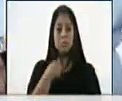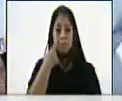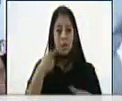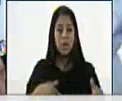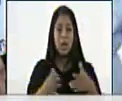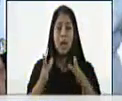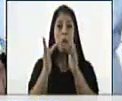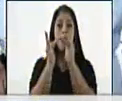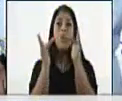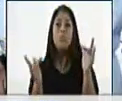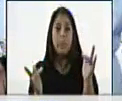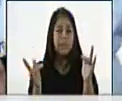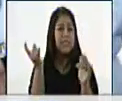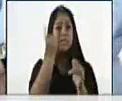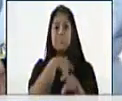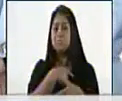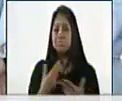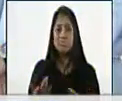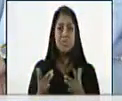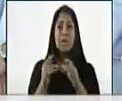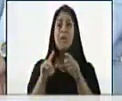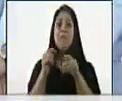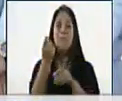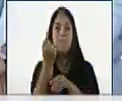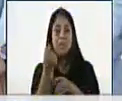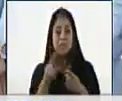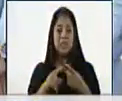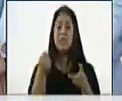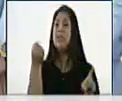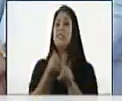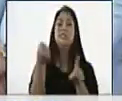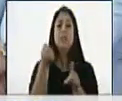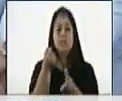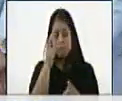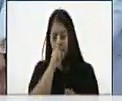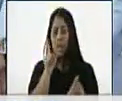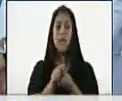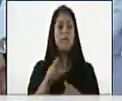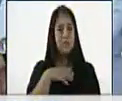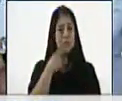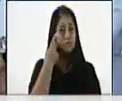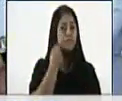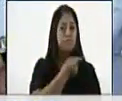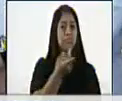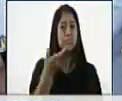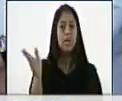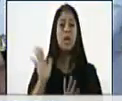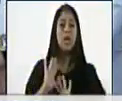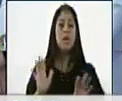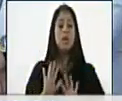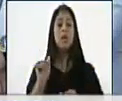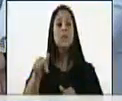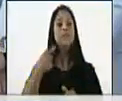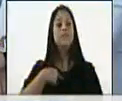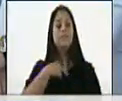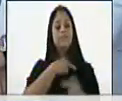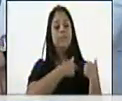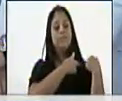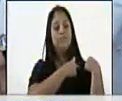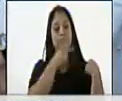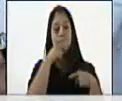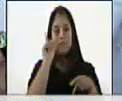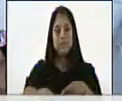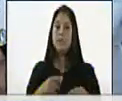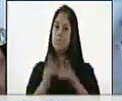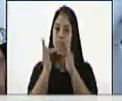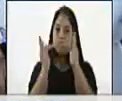los puentes a medias, han habido accidentes, a todos nos consta. Y nuestro compromiso es hacer de esta, esa obra que debió haber